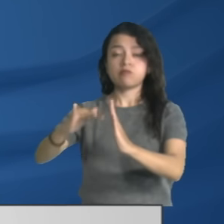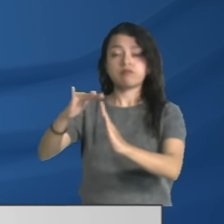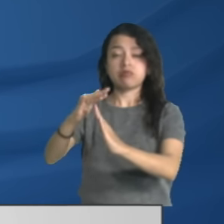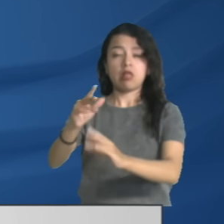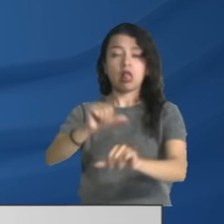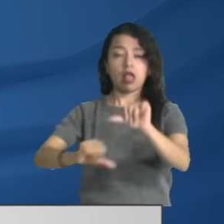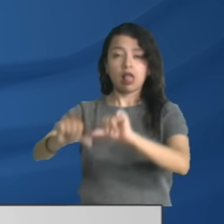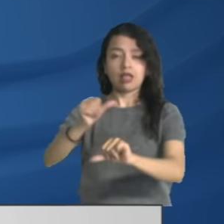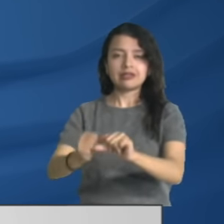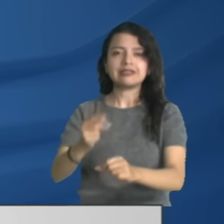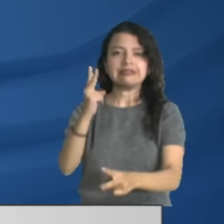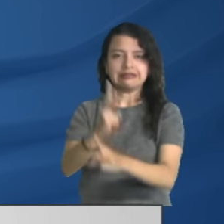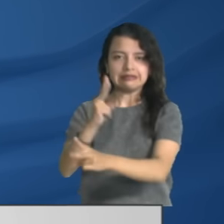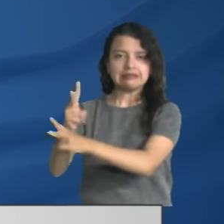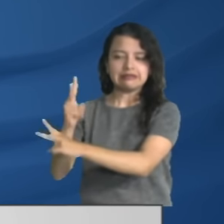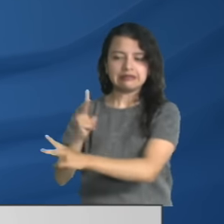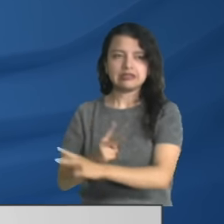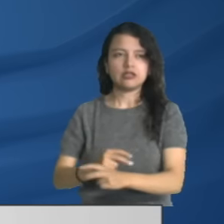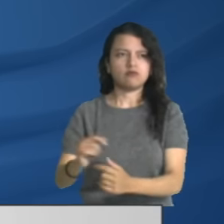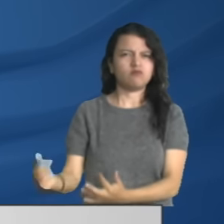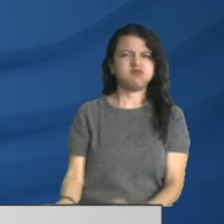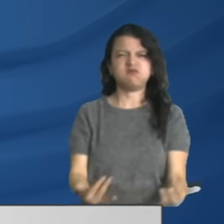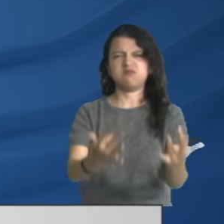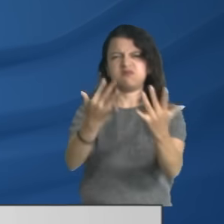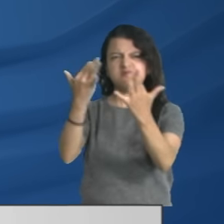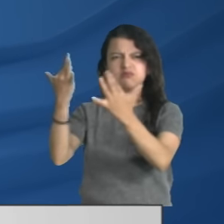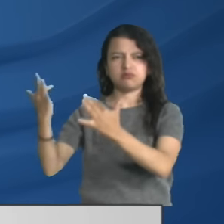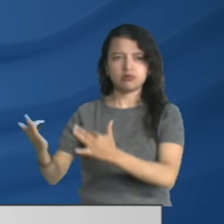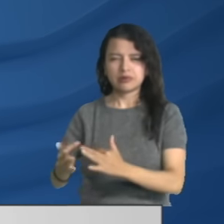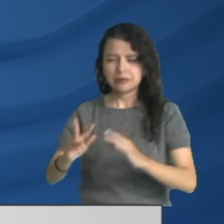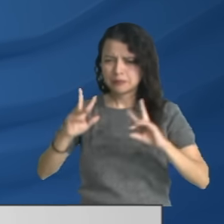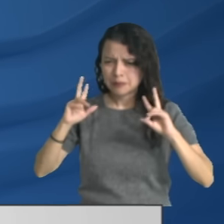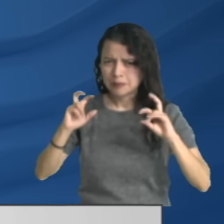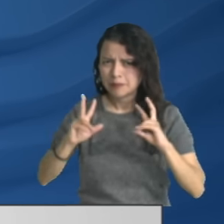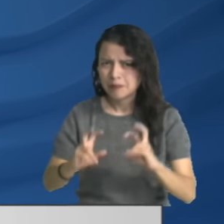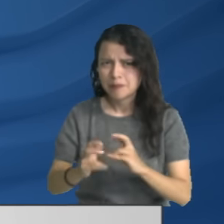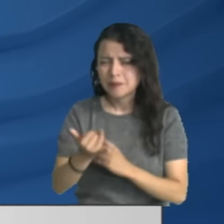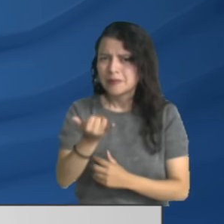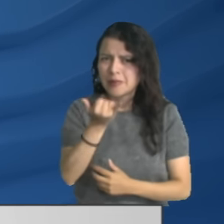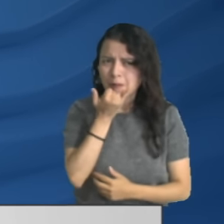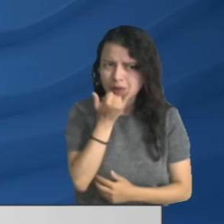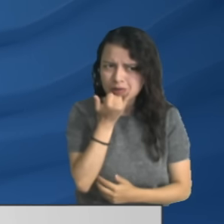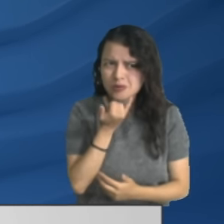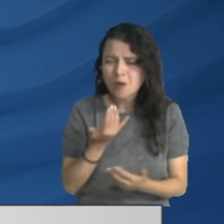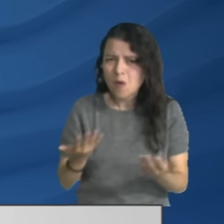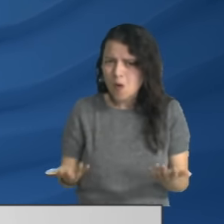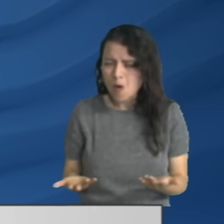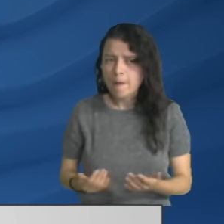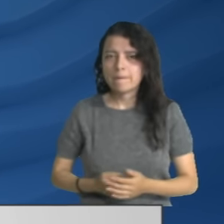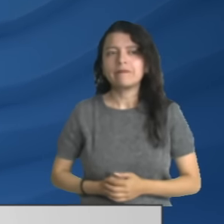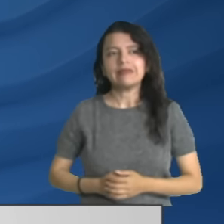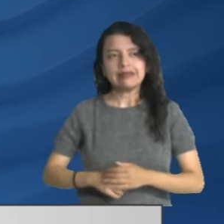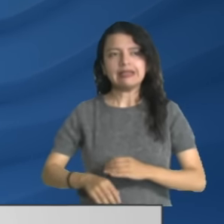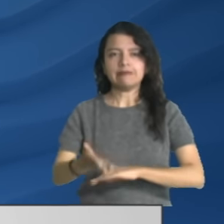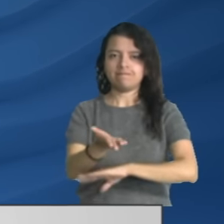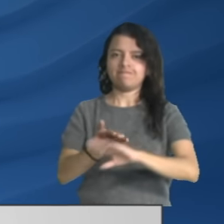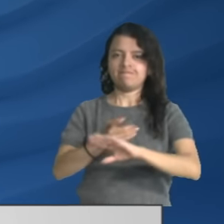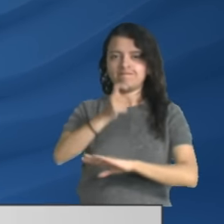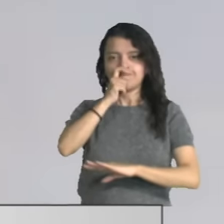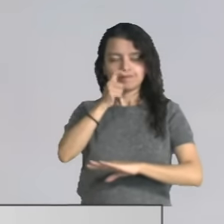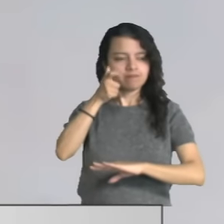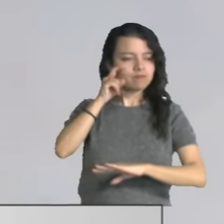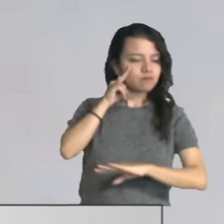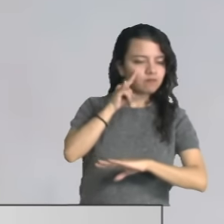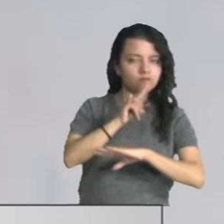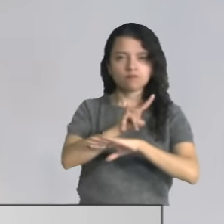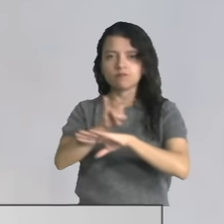está colaborando con las autoridades en la investigación para conocer las causas de este accidente y también afirmó que reforzará los controles de